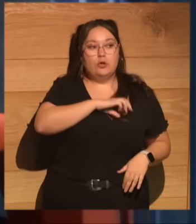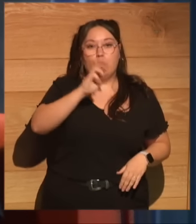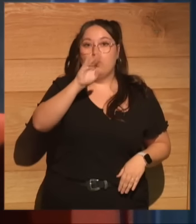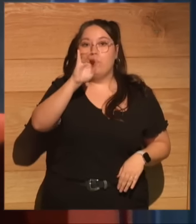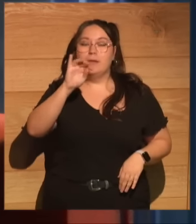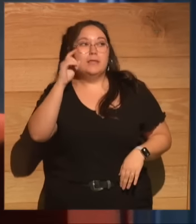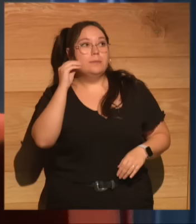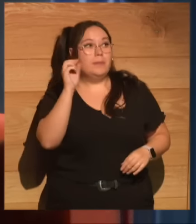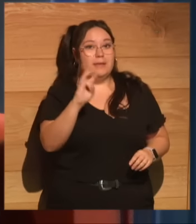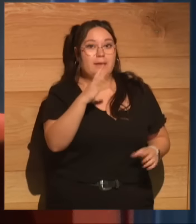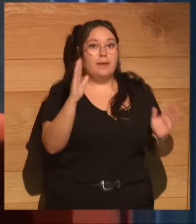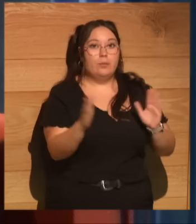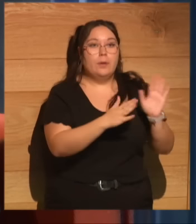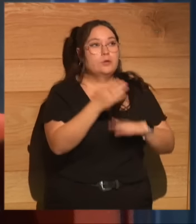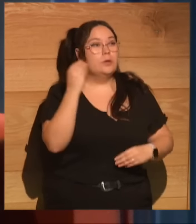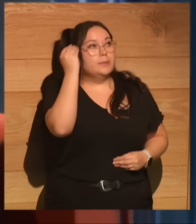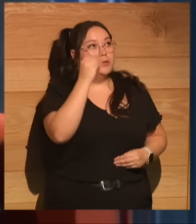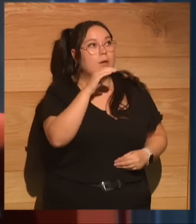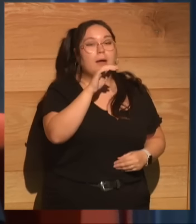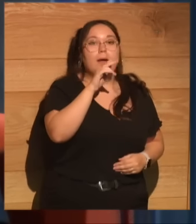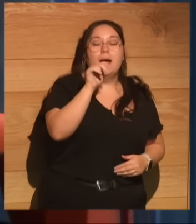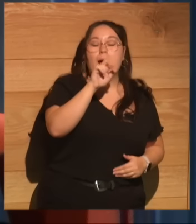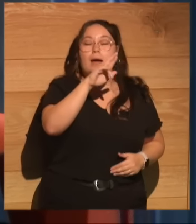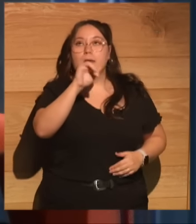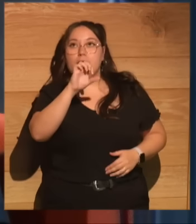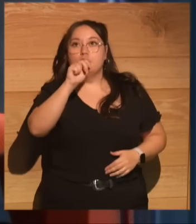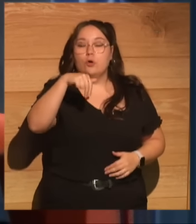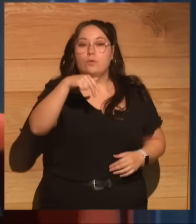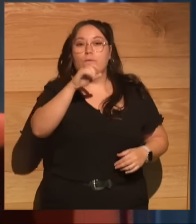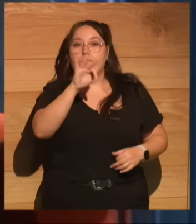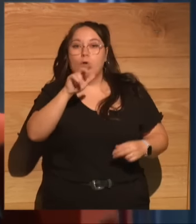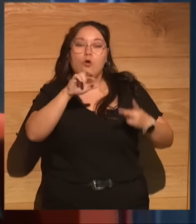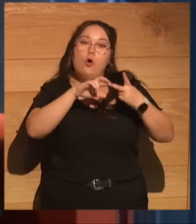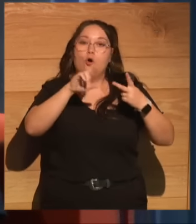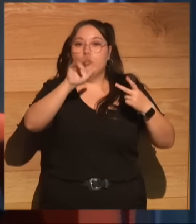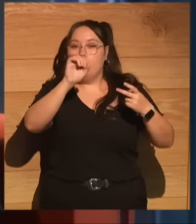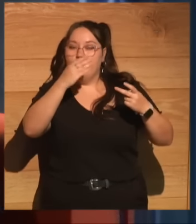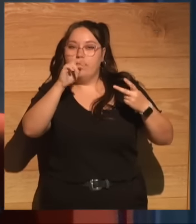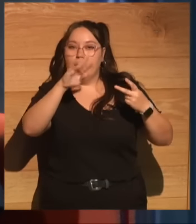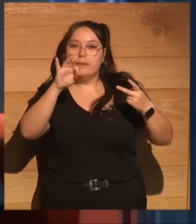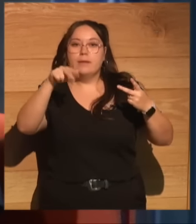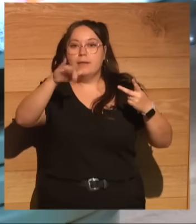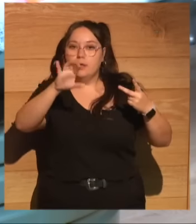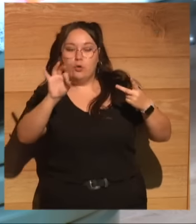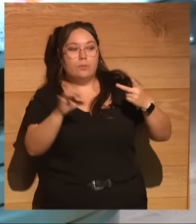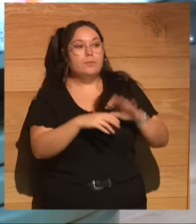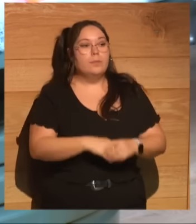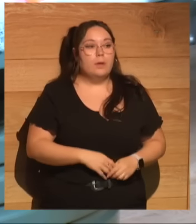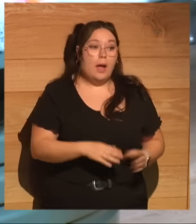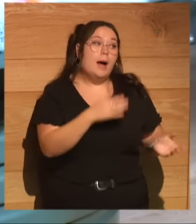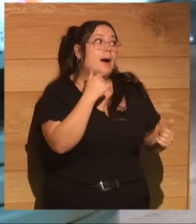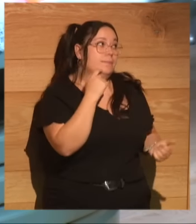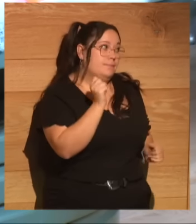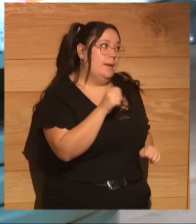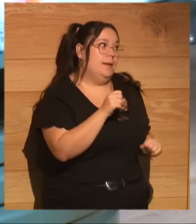temporada, pues estoy dudando entre Harrison Ford y Robert De Niro. Ajá. ¿Y qué tal? O sea, que son los nombres que estamos atachando al proyecto. Pero que gane el mejor, ¿no?